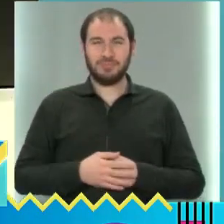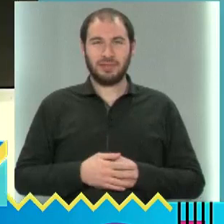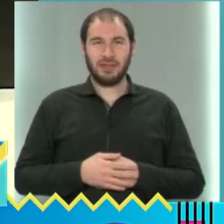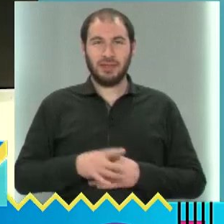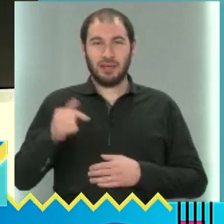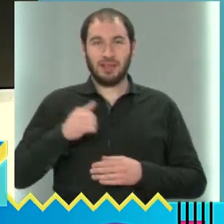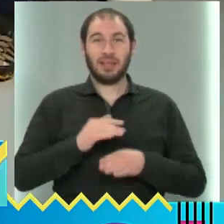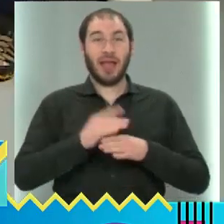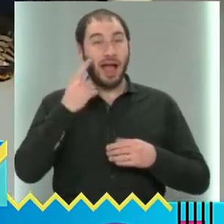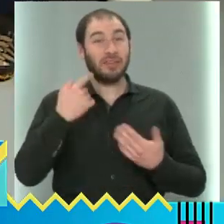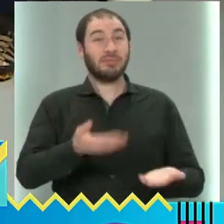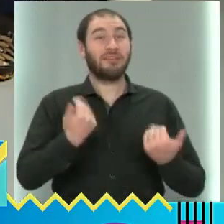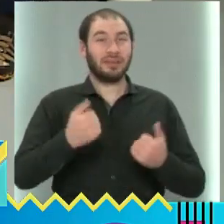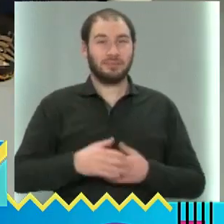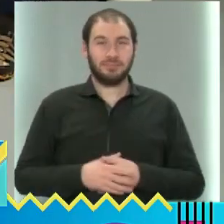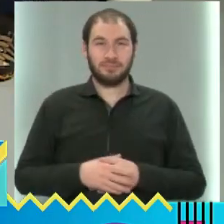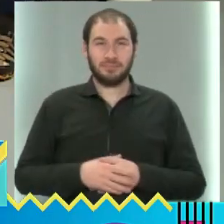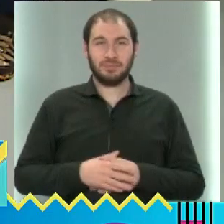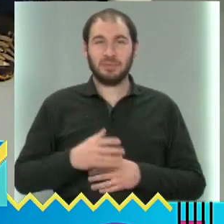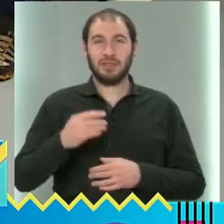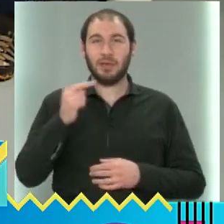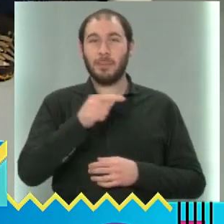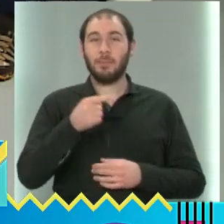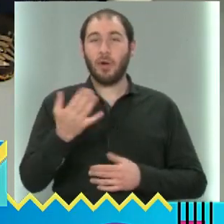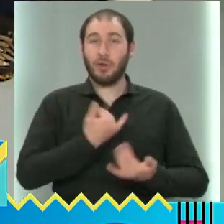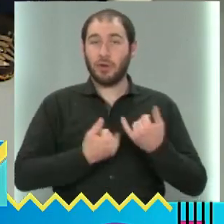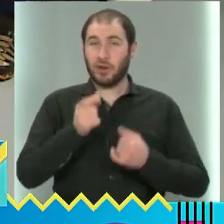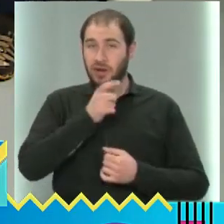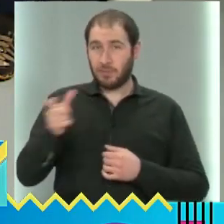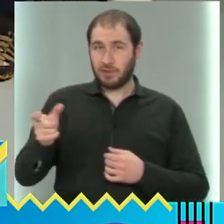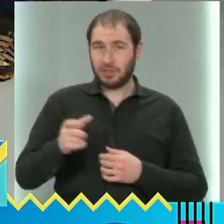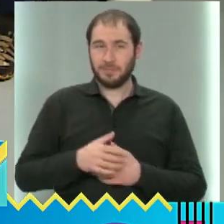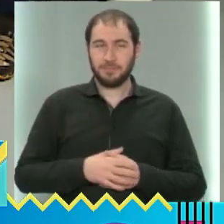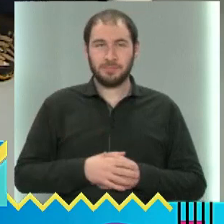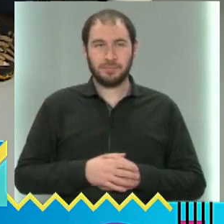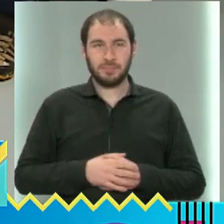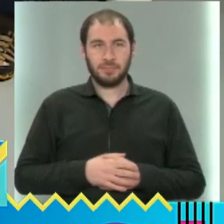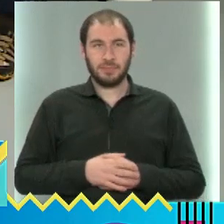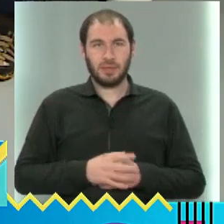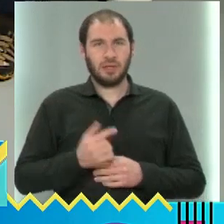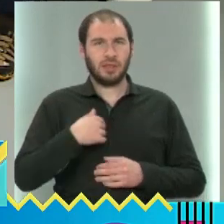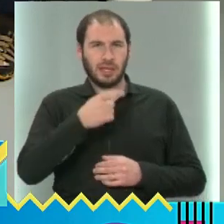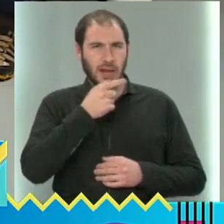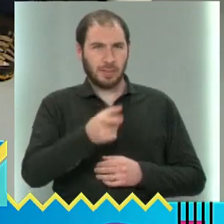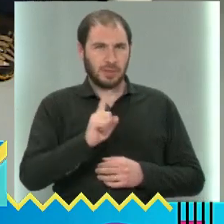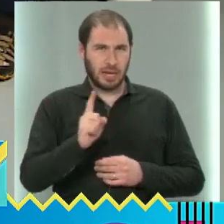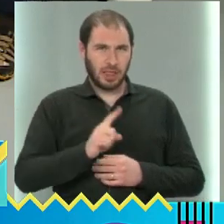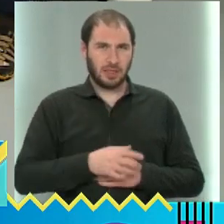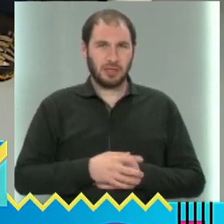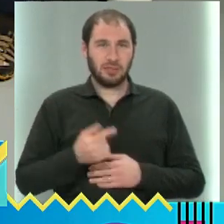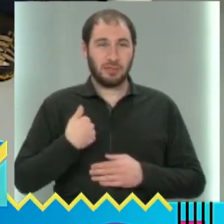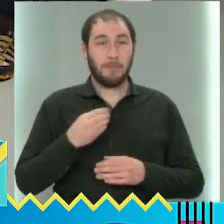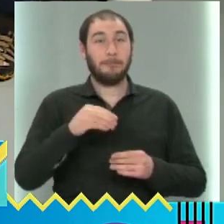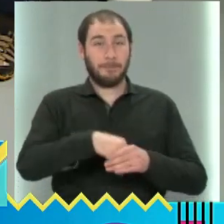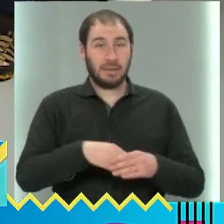voy a presionar al aire, así, directamente. Guillermo, vos le querías contestar a Enrique. No, contestarle a Enrique no, sino que